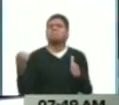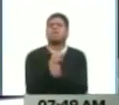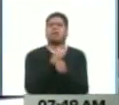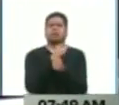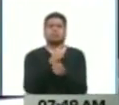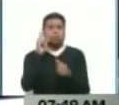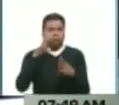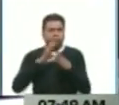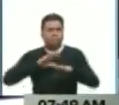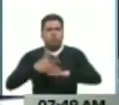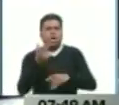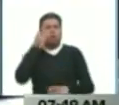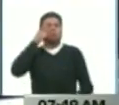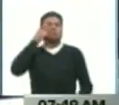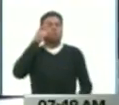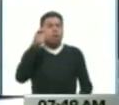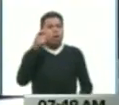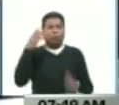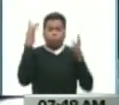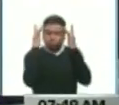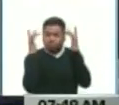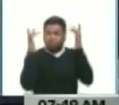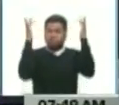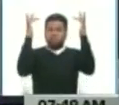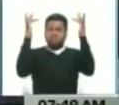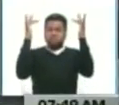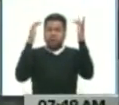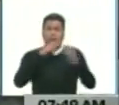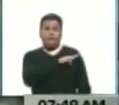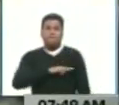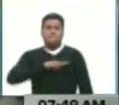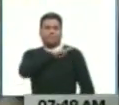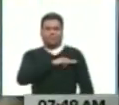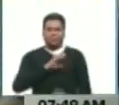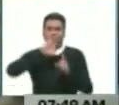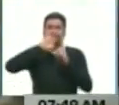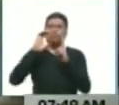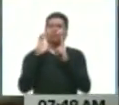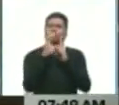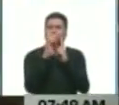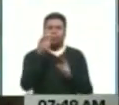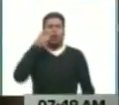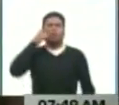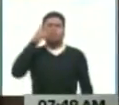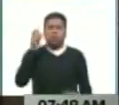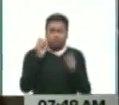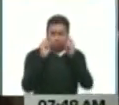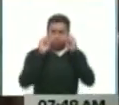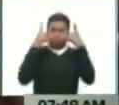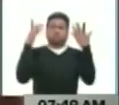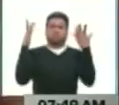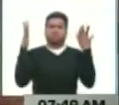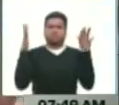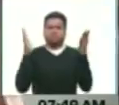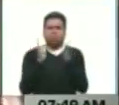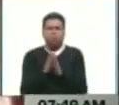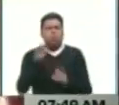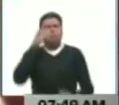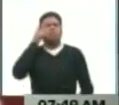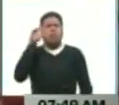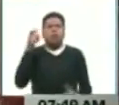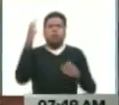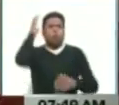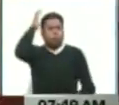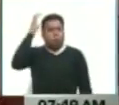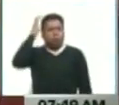un pueblo culto, la misión cultura, un pueblo que despertó, un pueblo